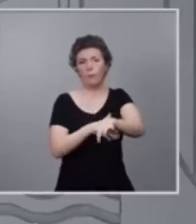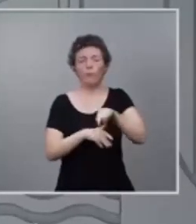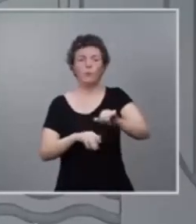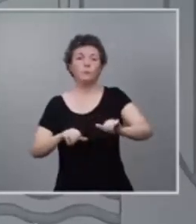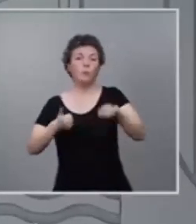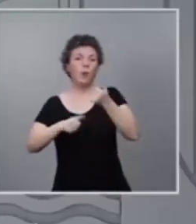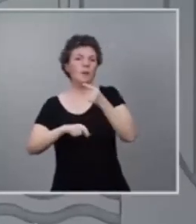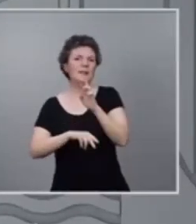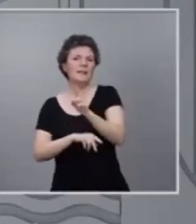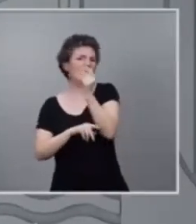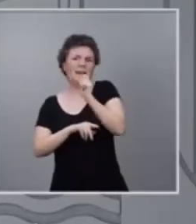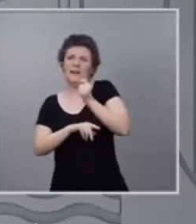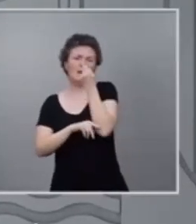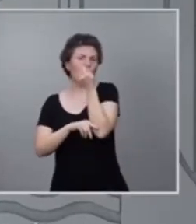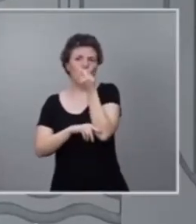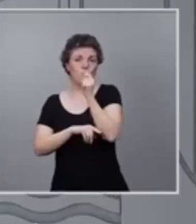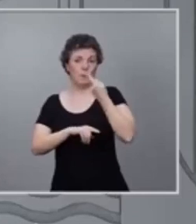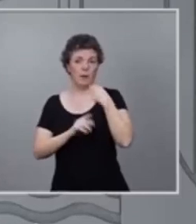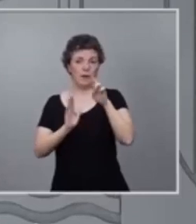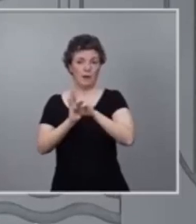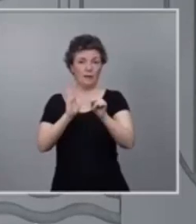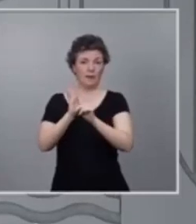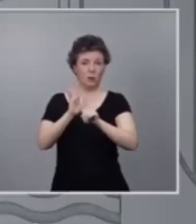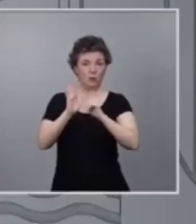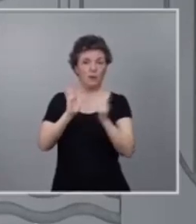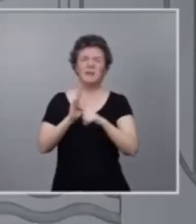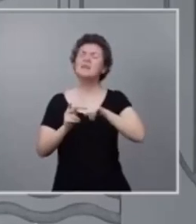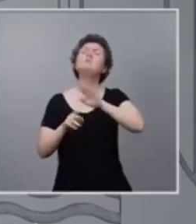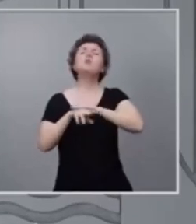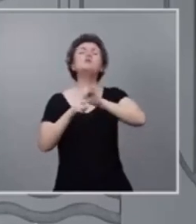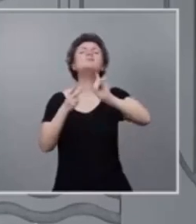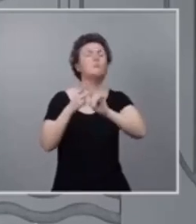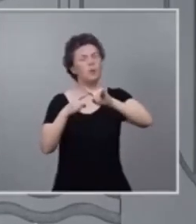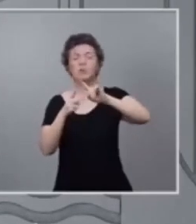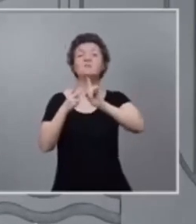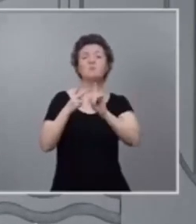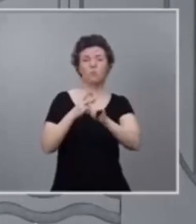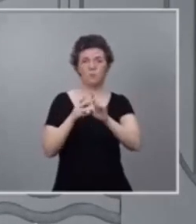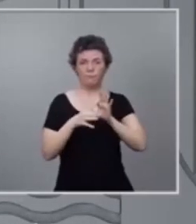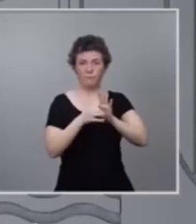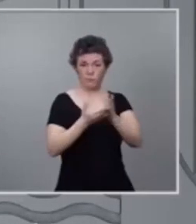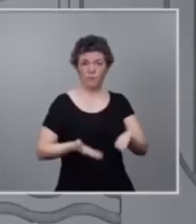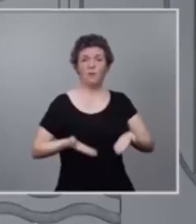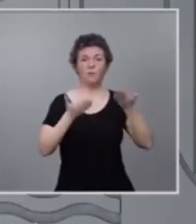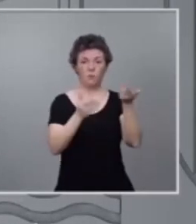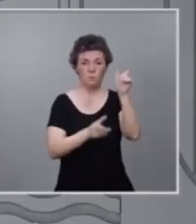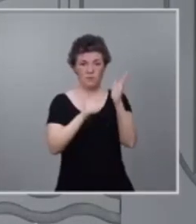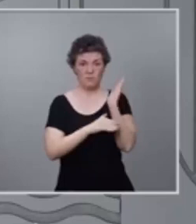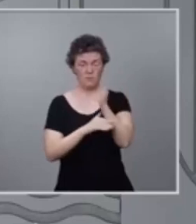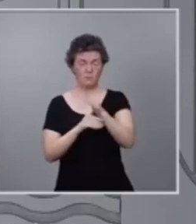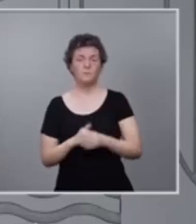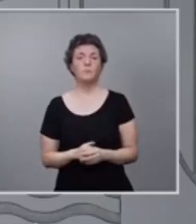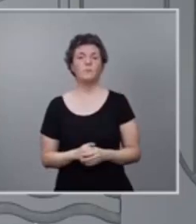el primer Real Decreto Ley, el segundo, perdón, Real Decreto Ley en relación con ayudas a los afectados, por un